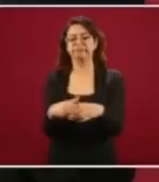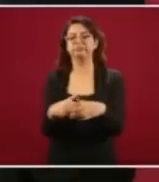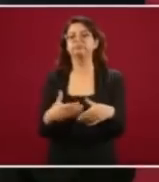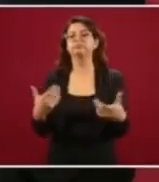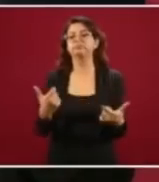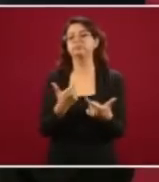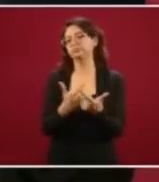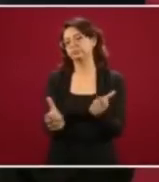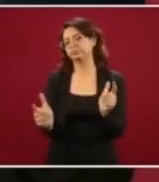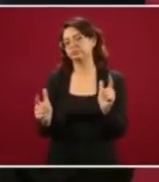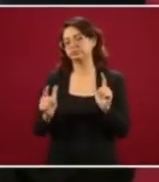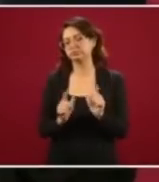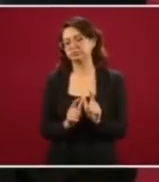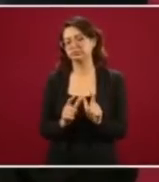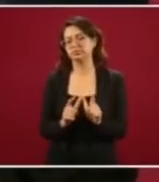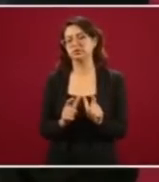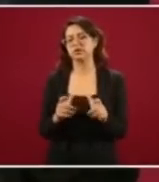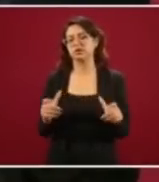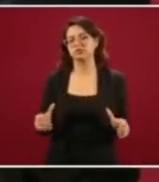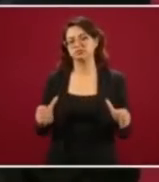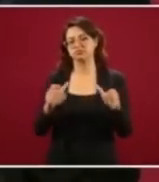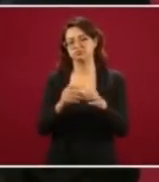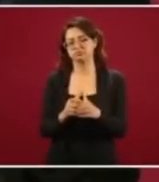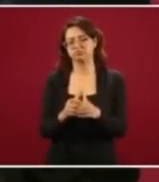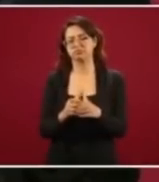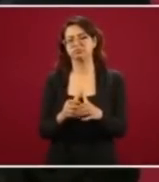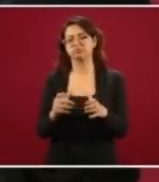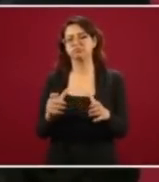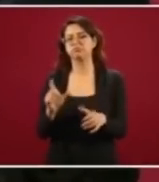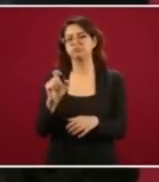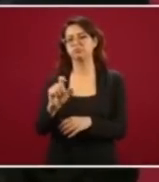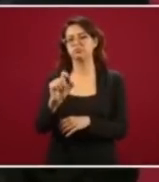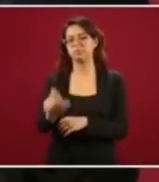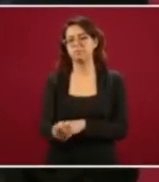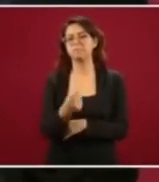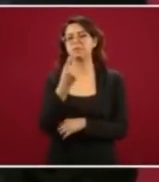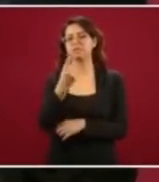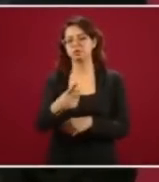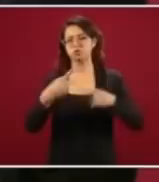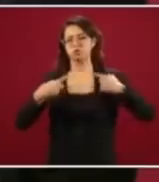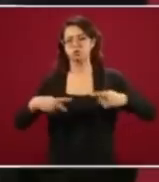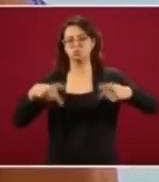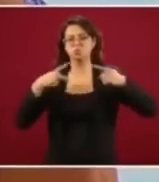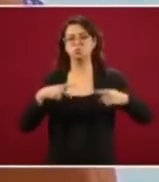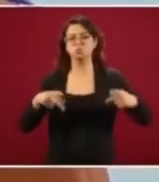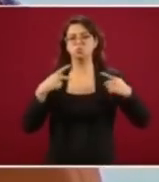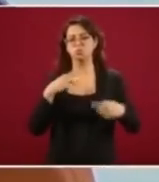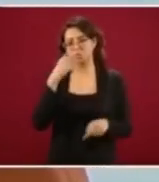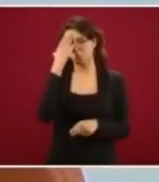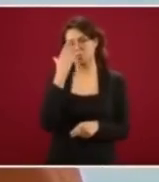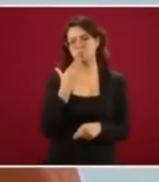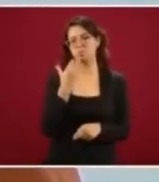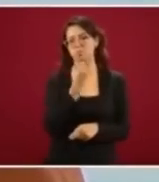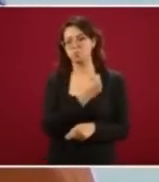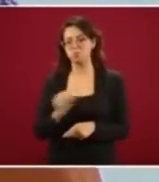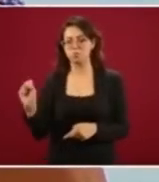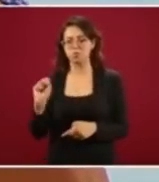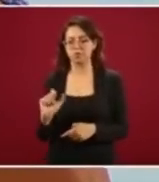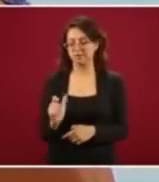grupo técnico se conformó por un total de 21 expertos, 7